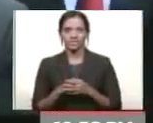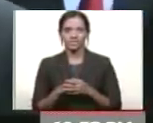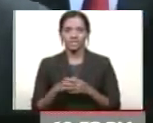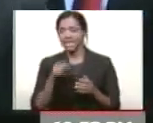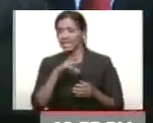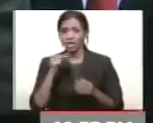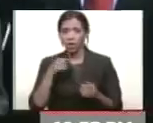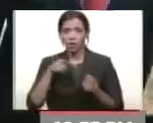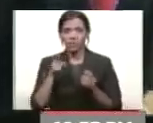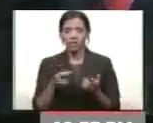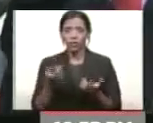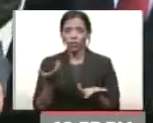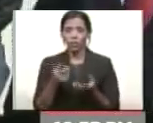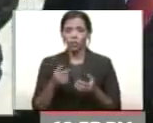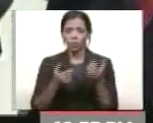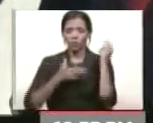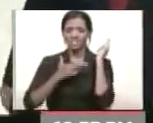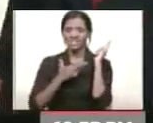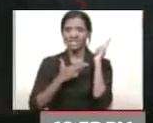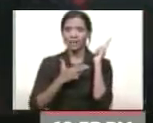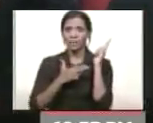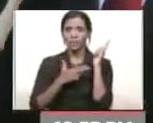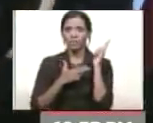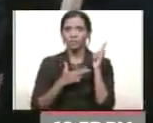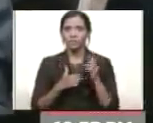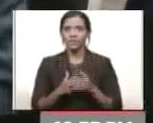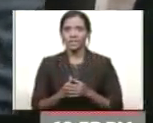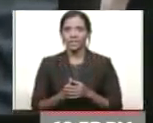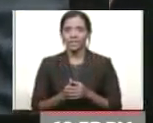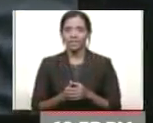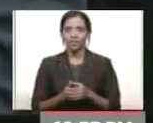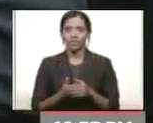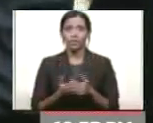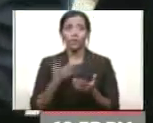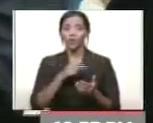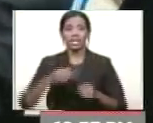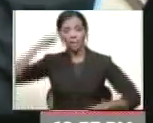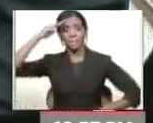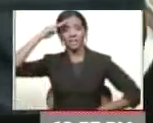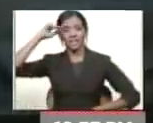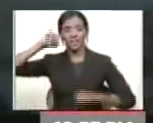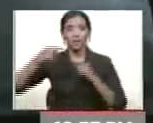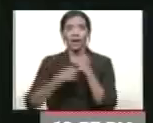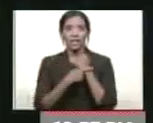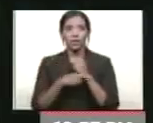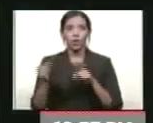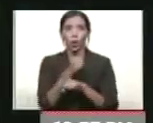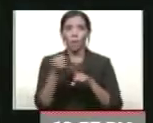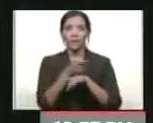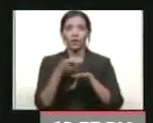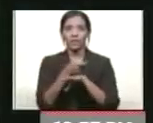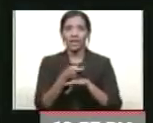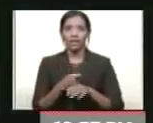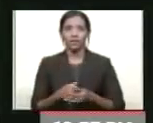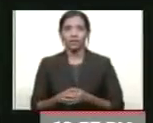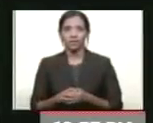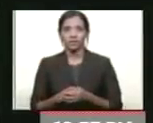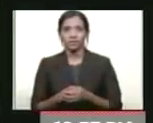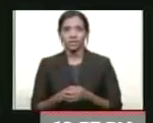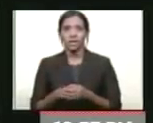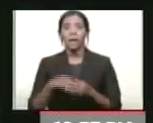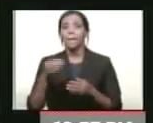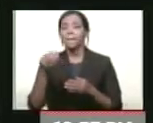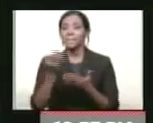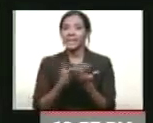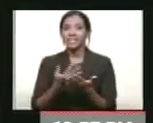y no saliste con unos tipos con fusiles, Edgar Zambrano. ¿No se te paró firme Guaidó el día del golpe de Estado, Edgar Zambrano? ¿Plátano maduro, plátano